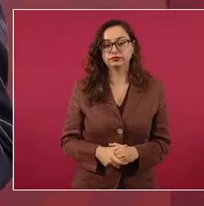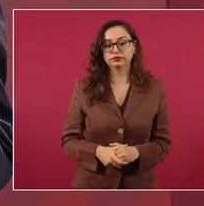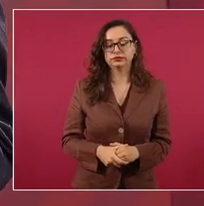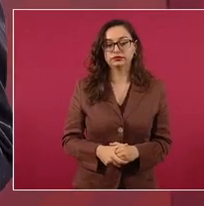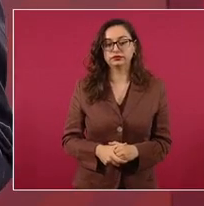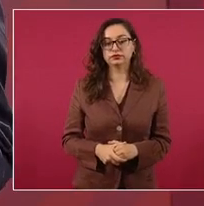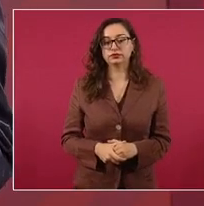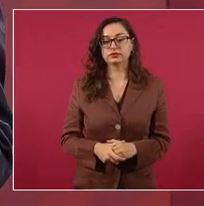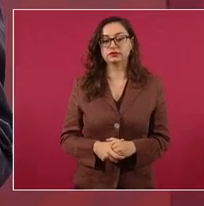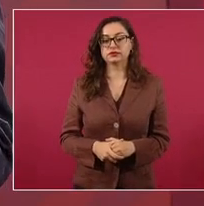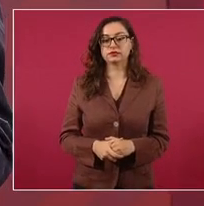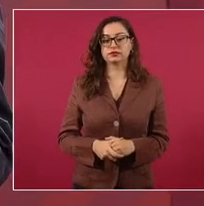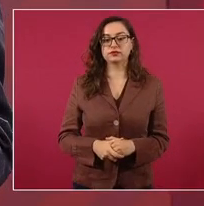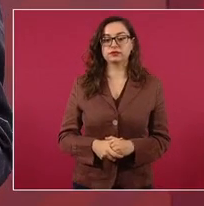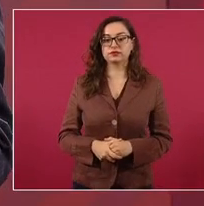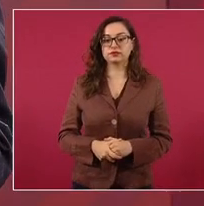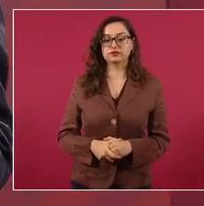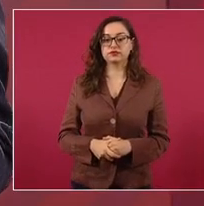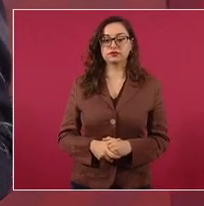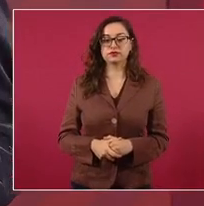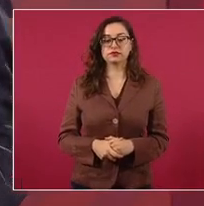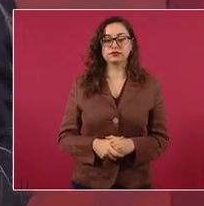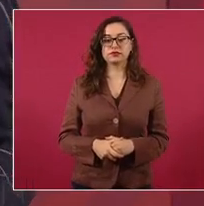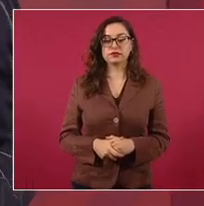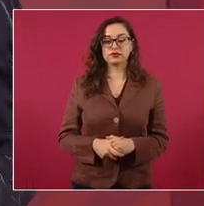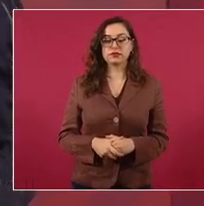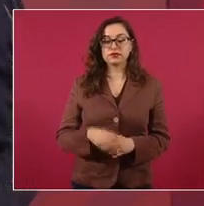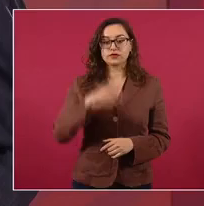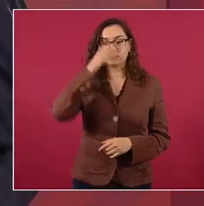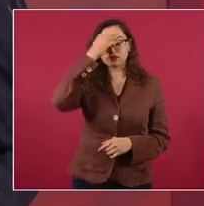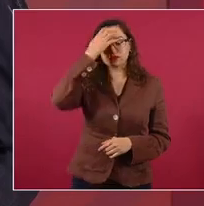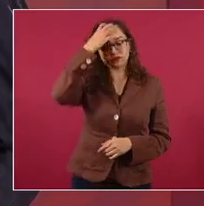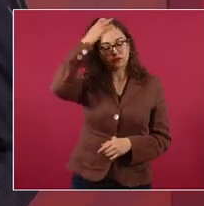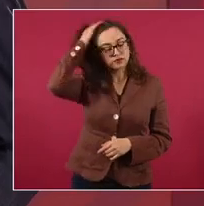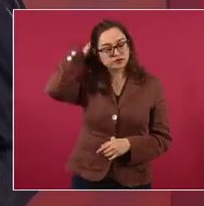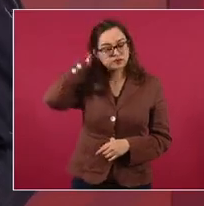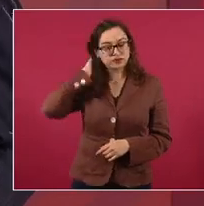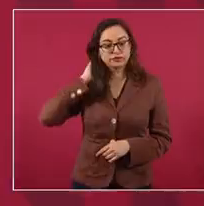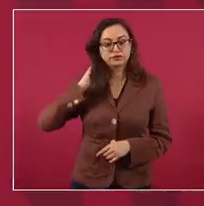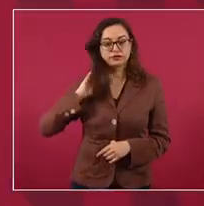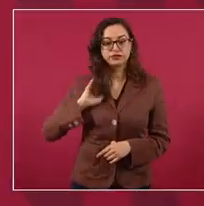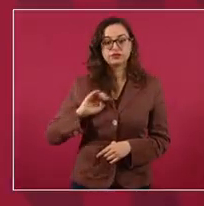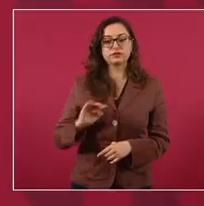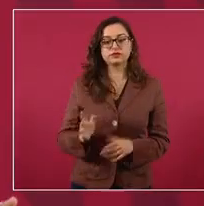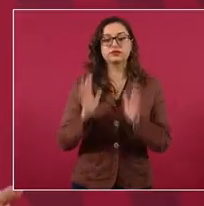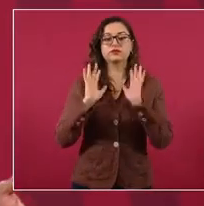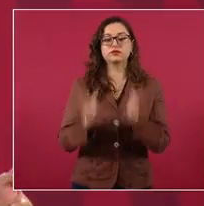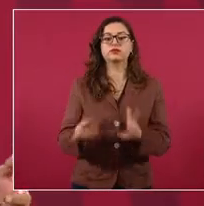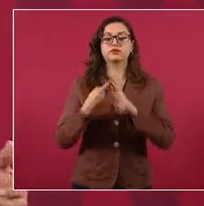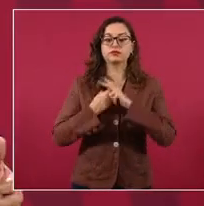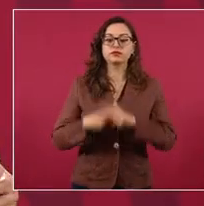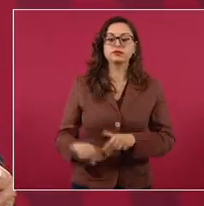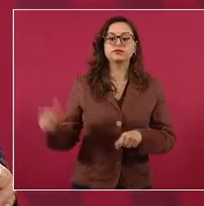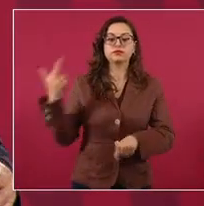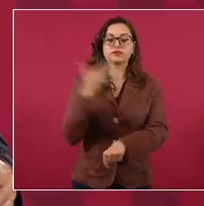Y se está haciendo todo el trámite